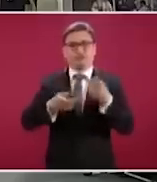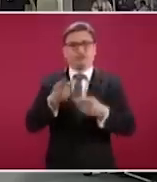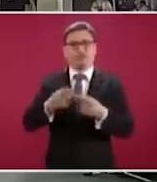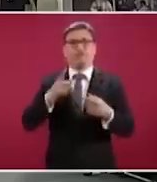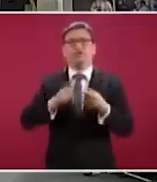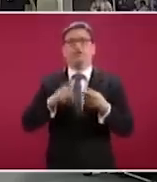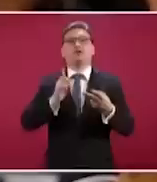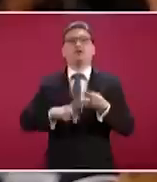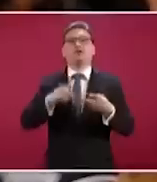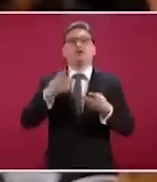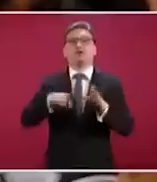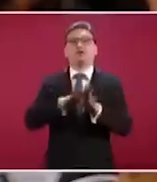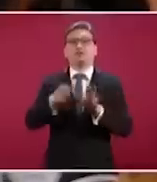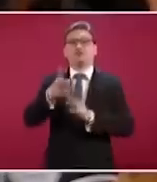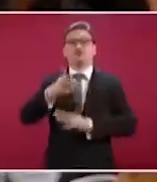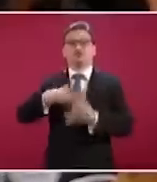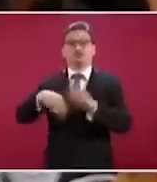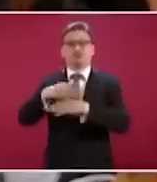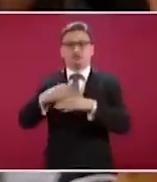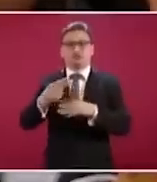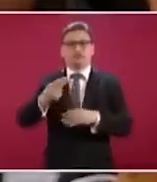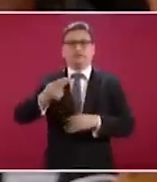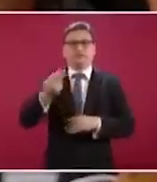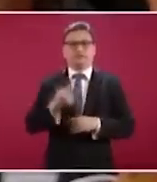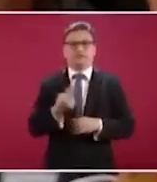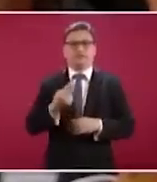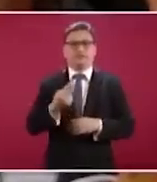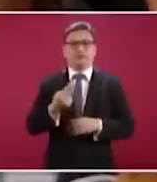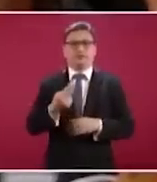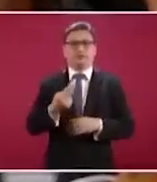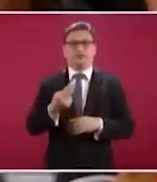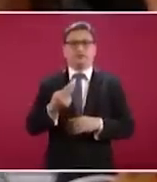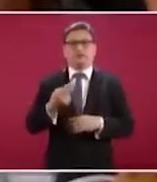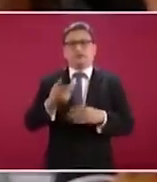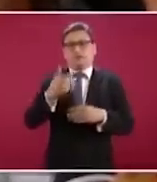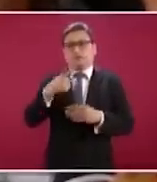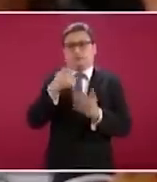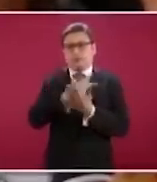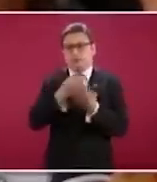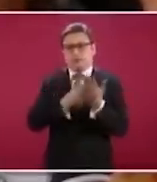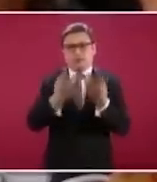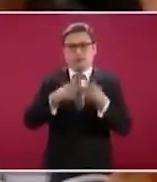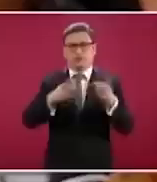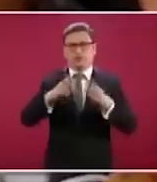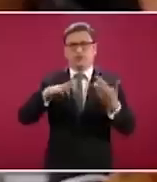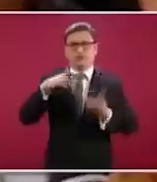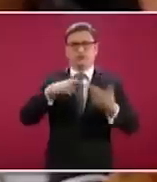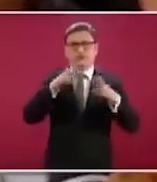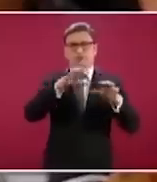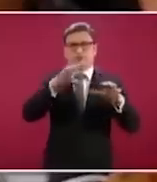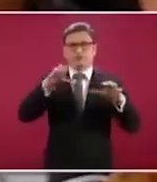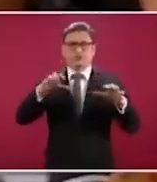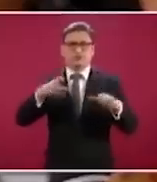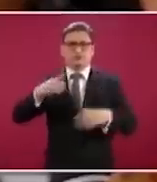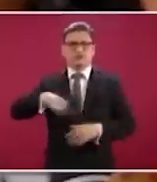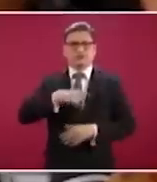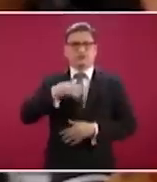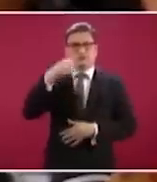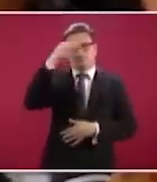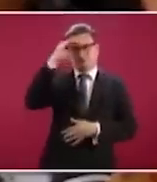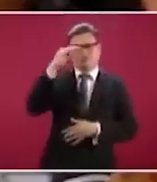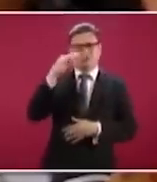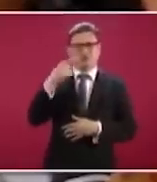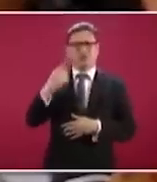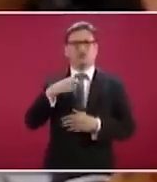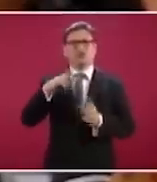la reactivación económica es inminente. El programa de desarrollo regional, o pensamos que